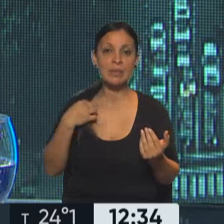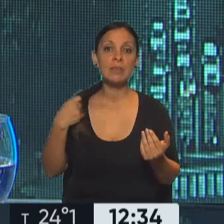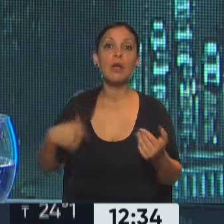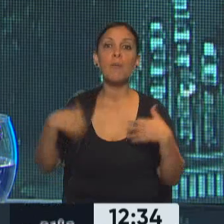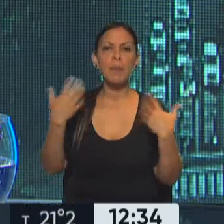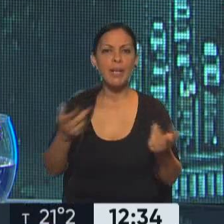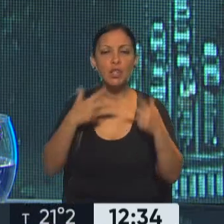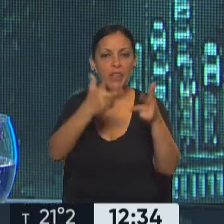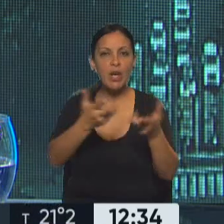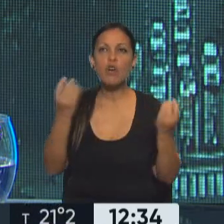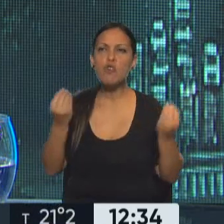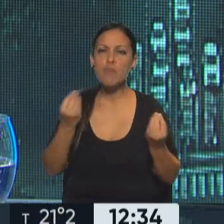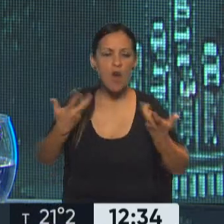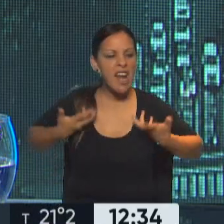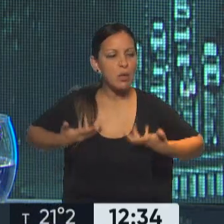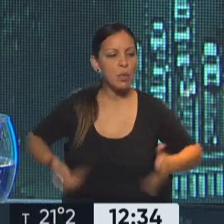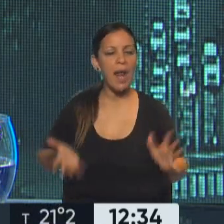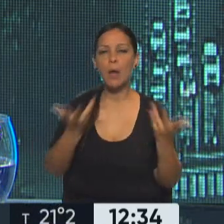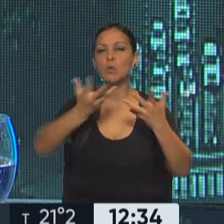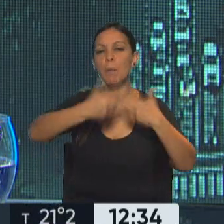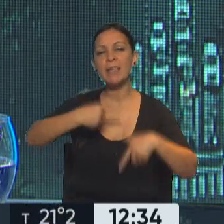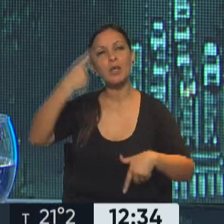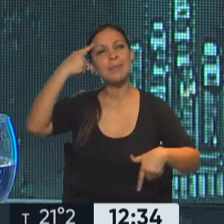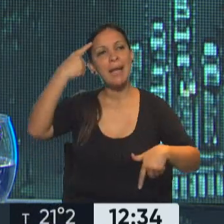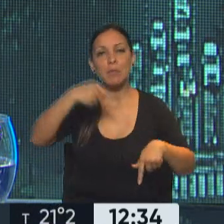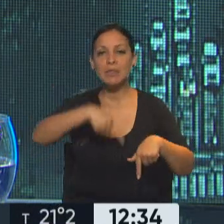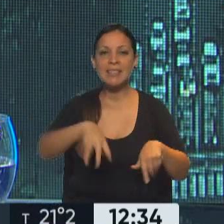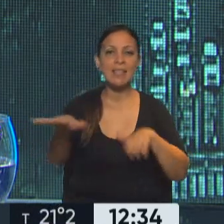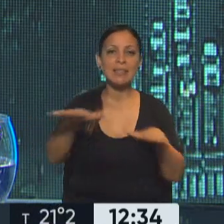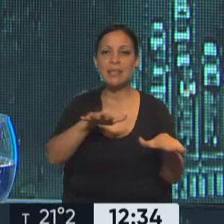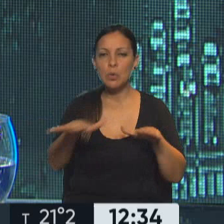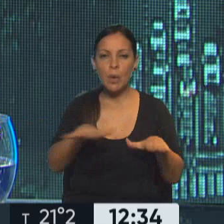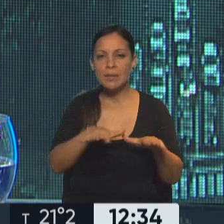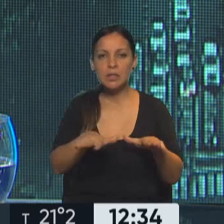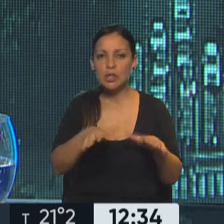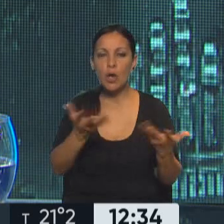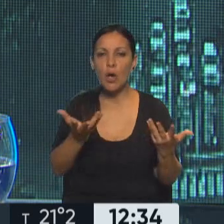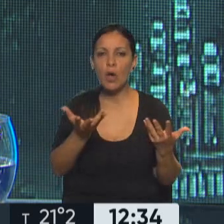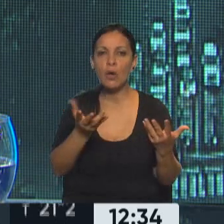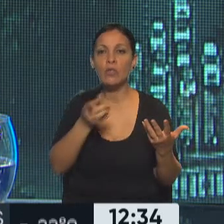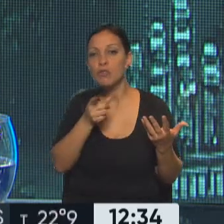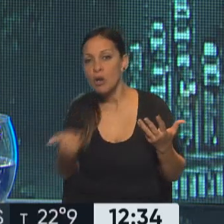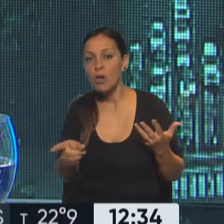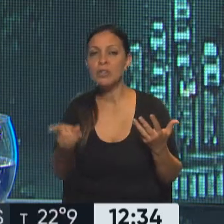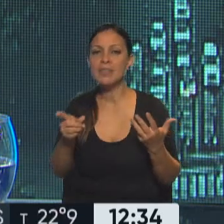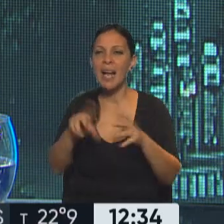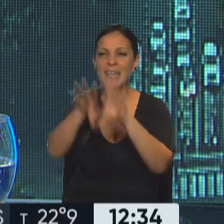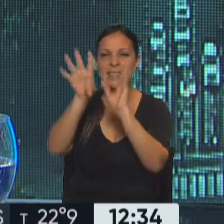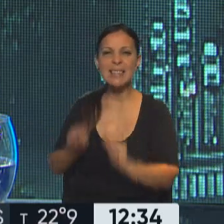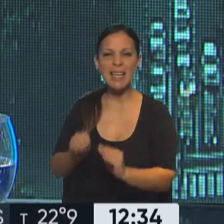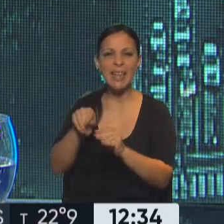de naturalidad con que este gravísimo atentado a la